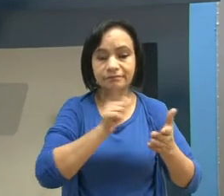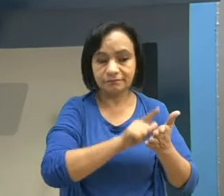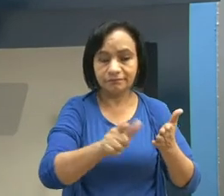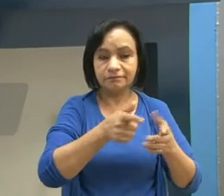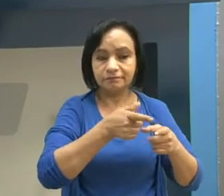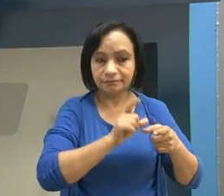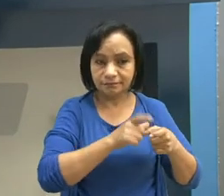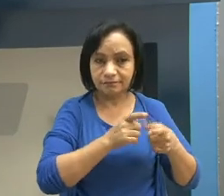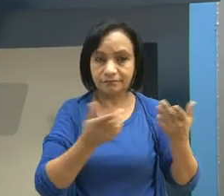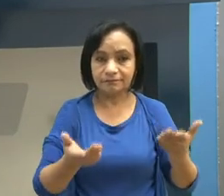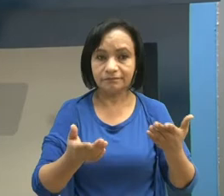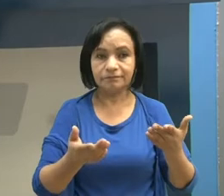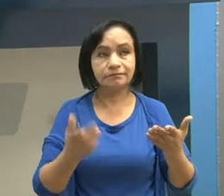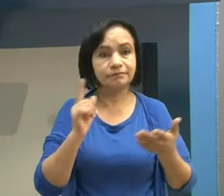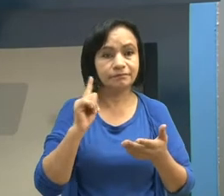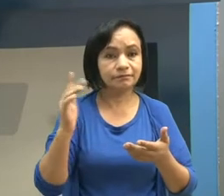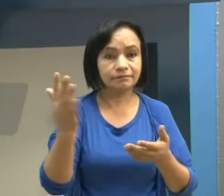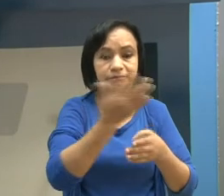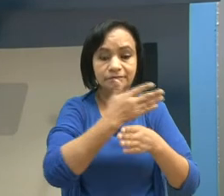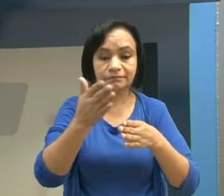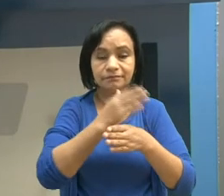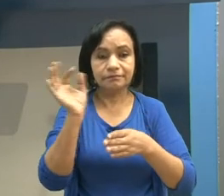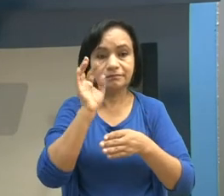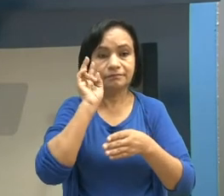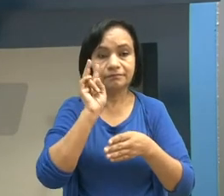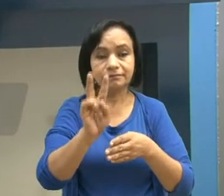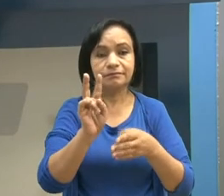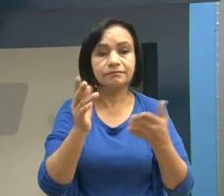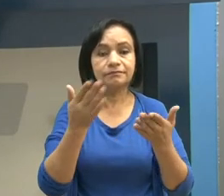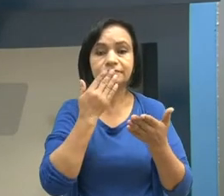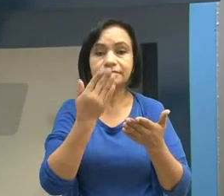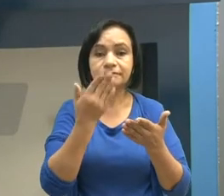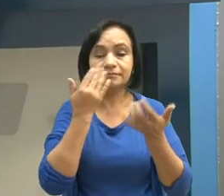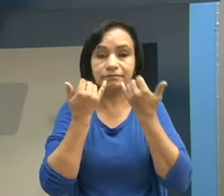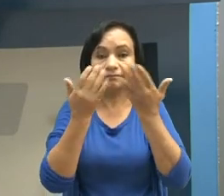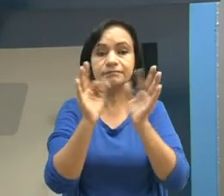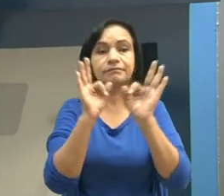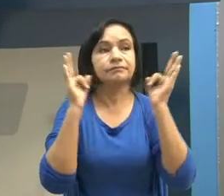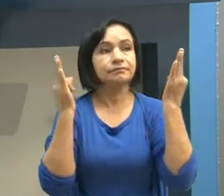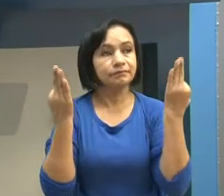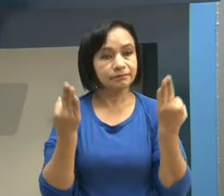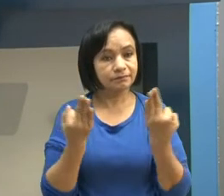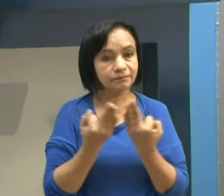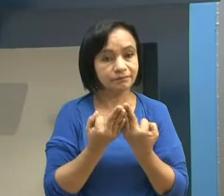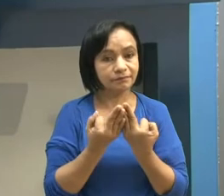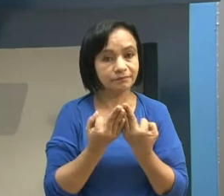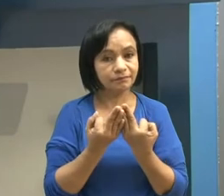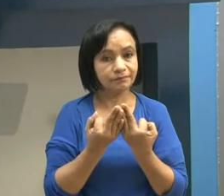sanitario. Entonces, desde todos los puntos de vista, estas solo son buenas noticias para la familia. Estos